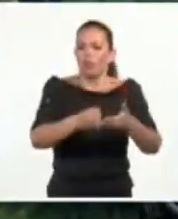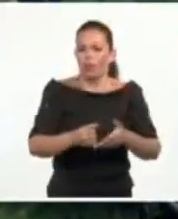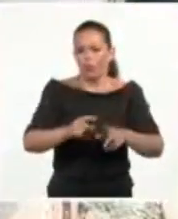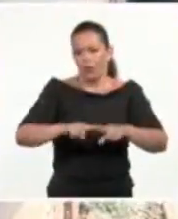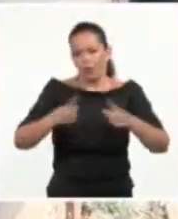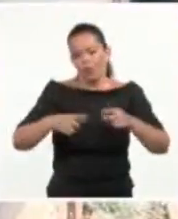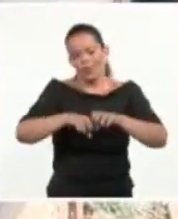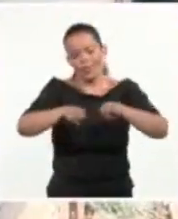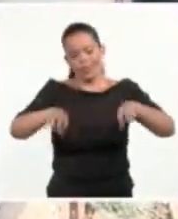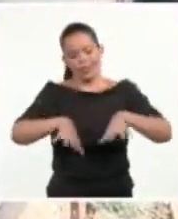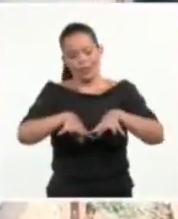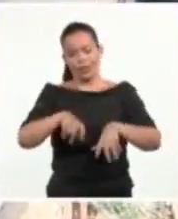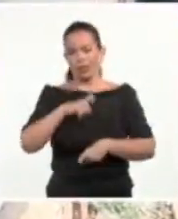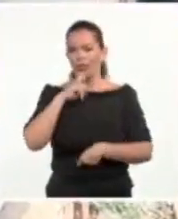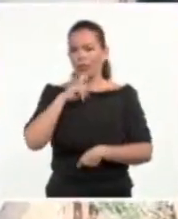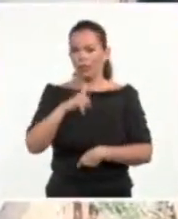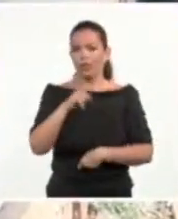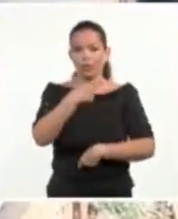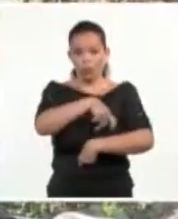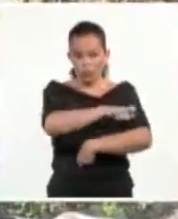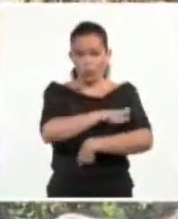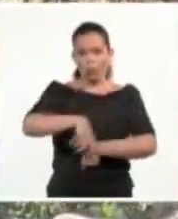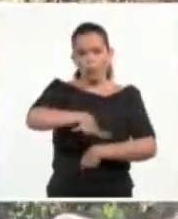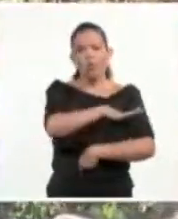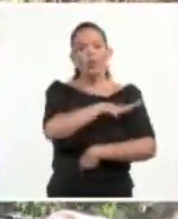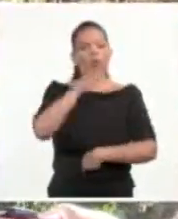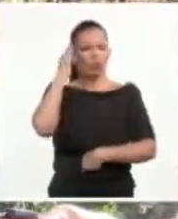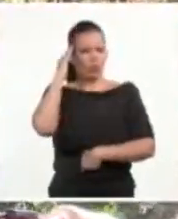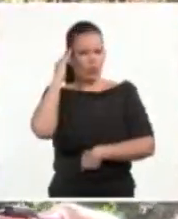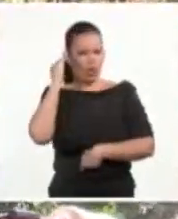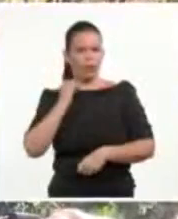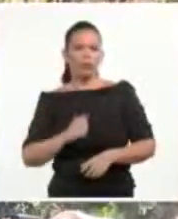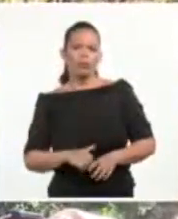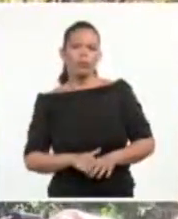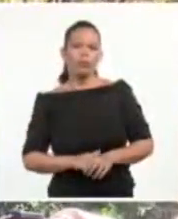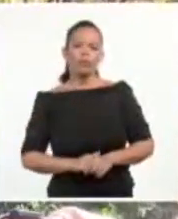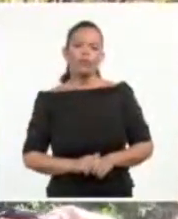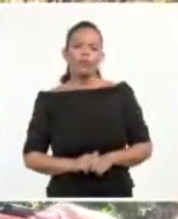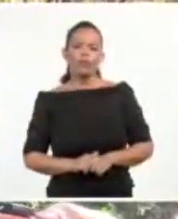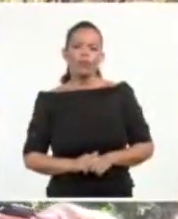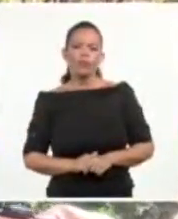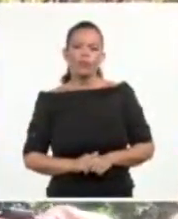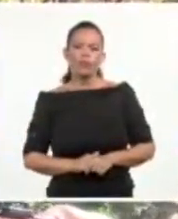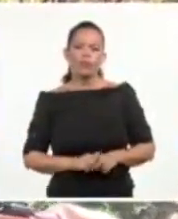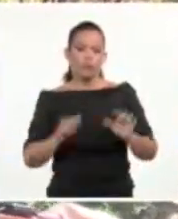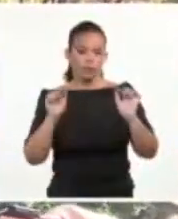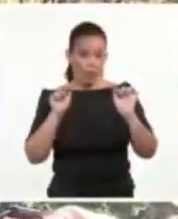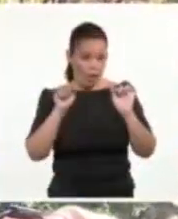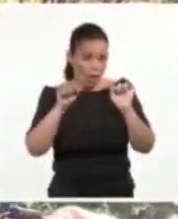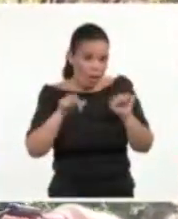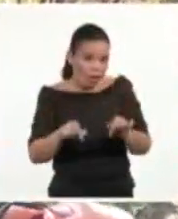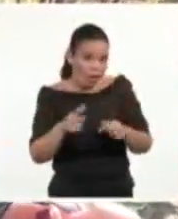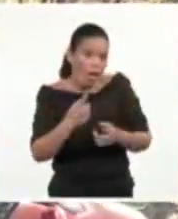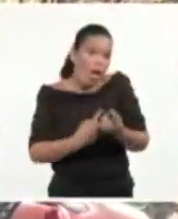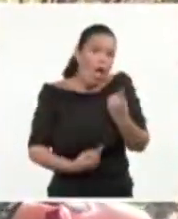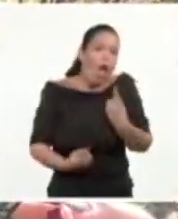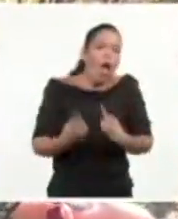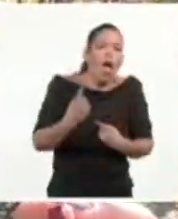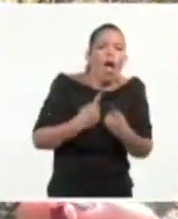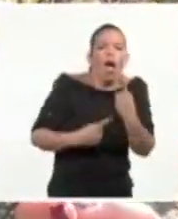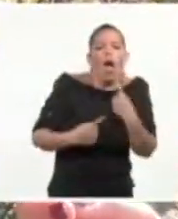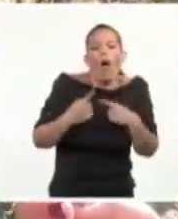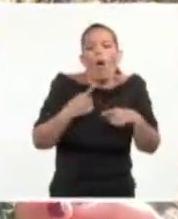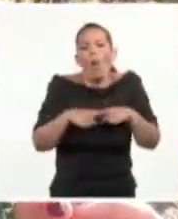compleja situación solo conoce de agradecimiento. Aquí con las posibilidades que hemos tenido de algunas cosas, porque no hay mucho